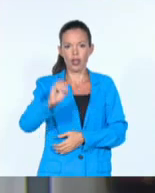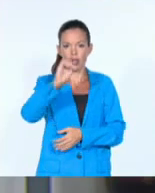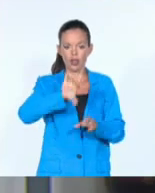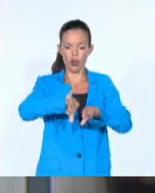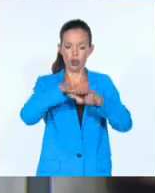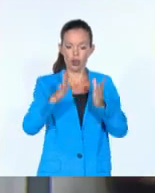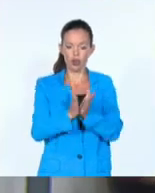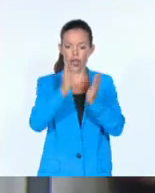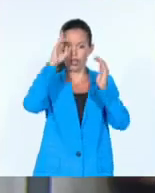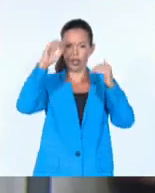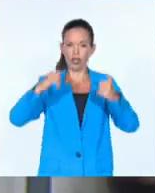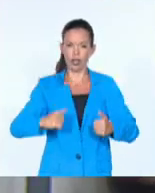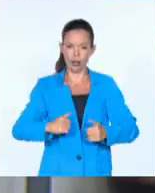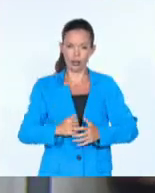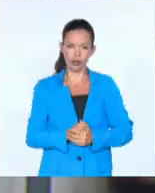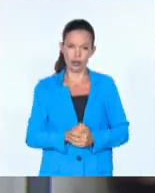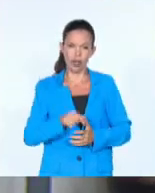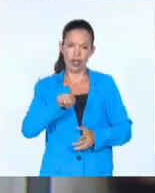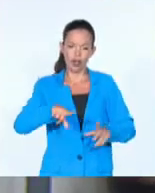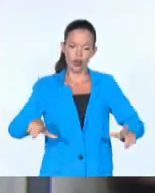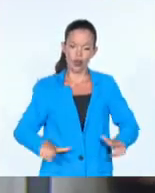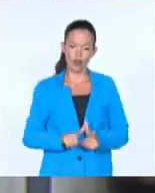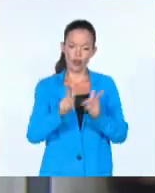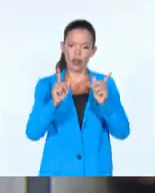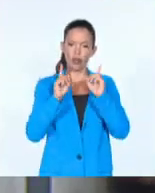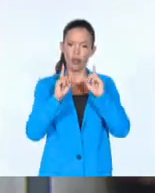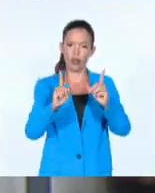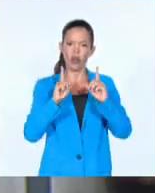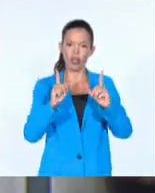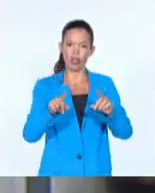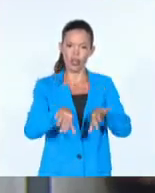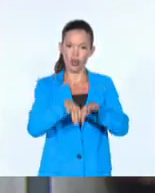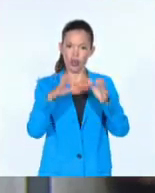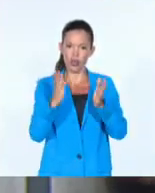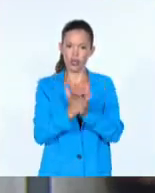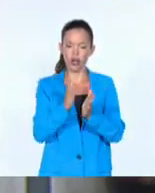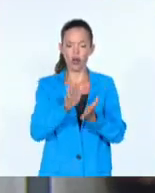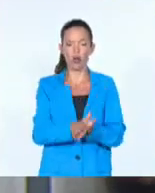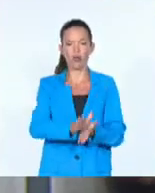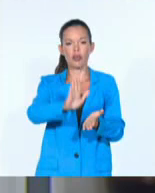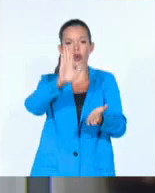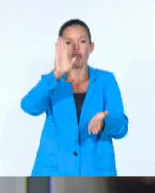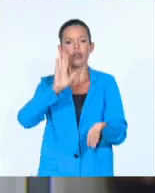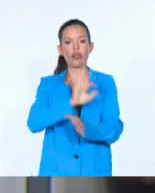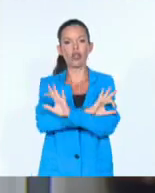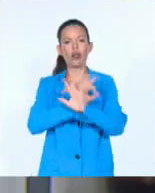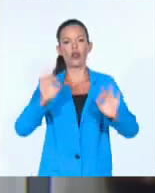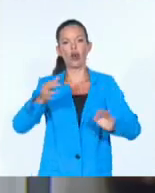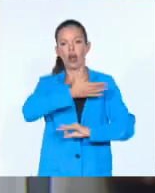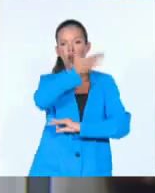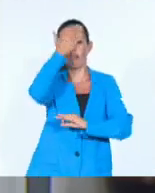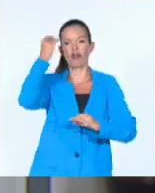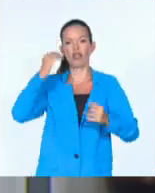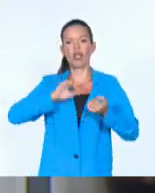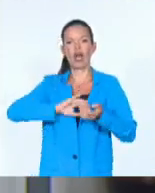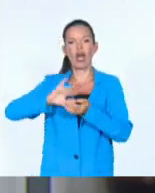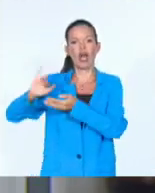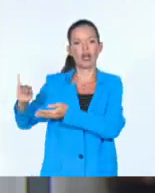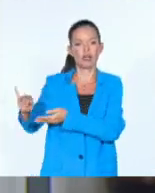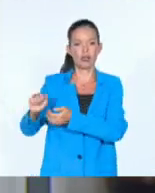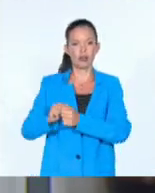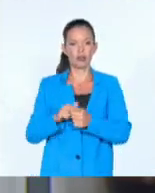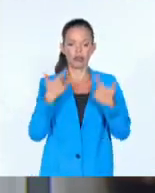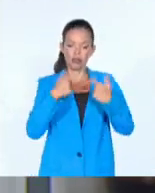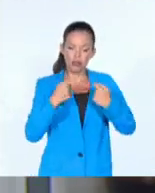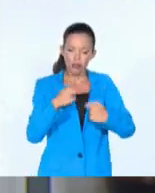de políticas universales redistributivas y solidarias con el compromiso de no dejar a nadie atrás nuestro país pone a disposición de